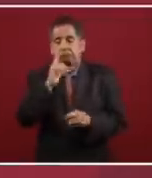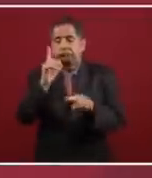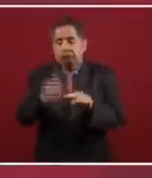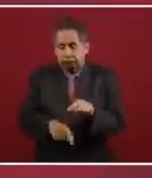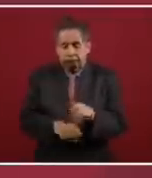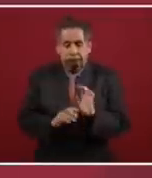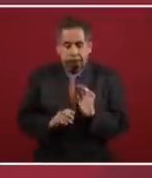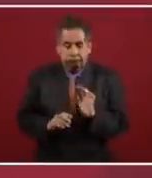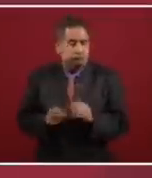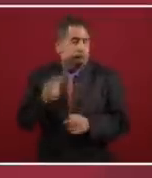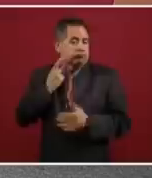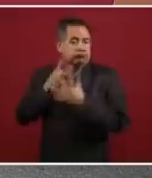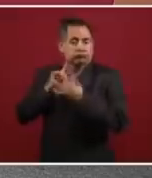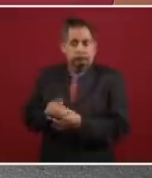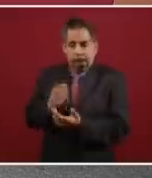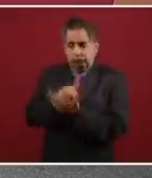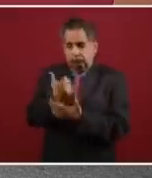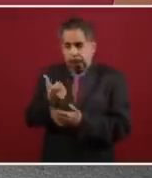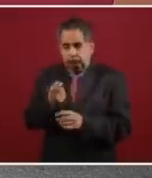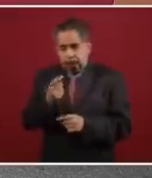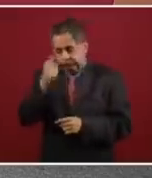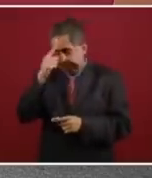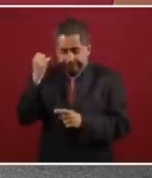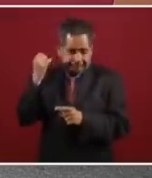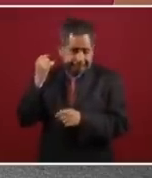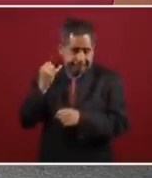del modelo de política económica que se está